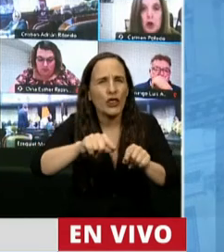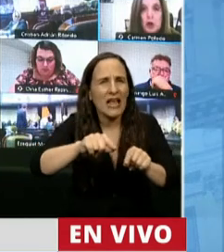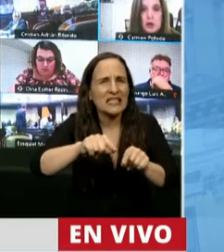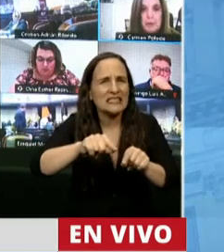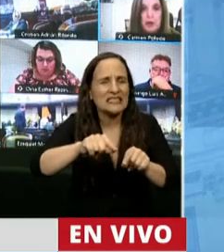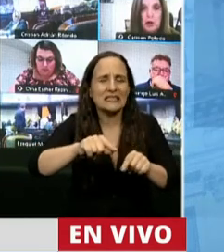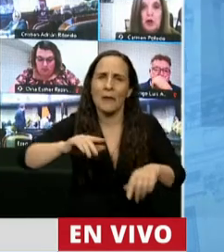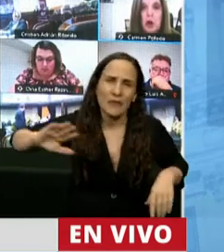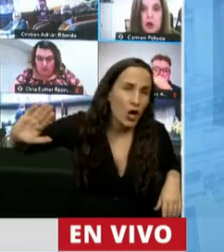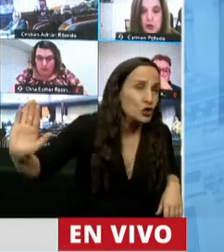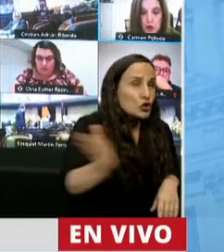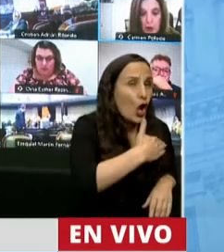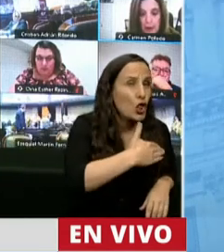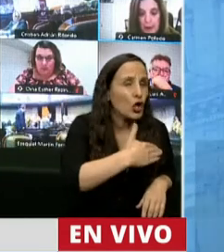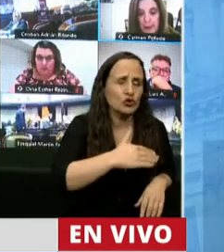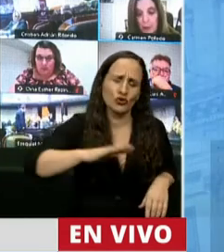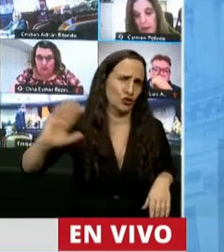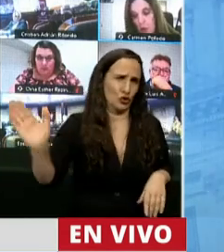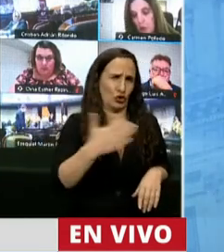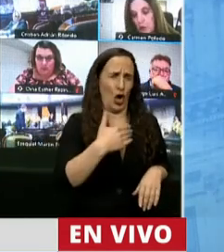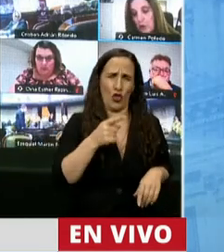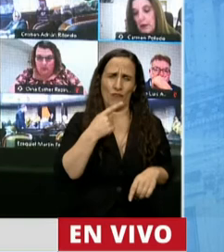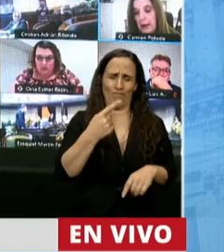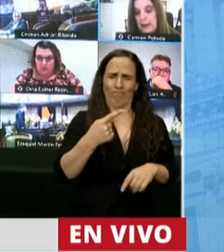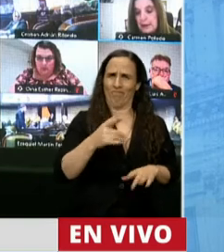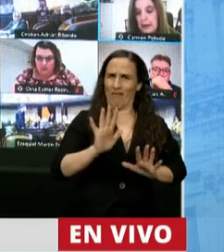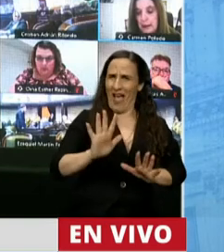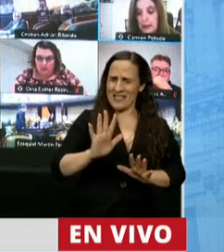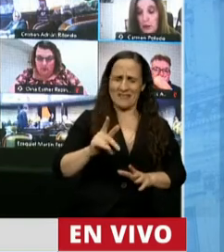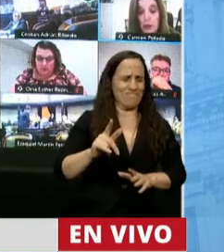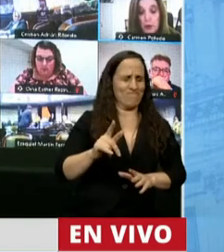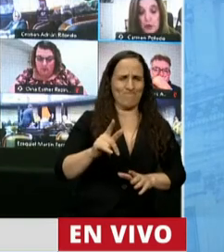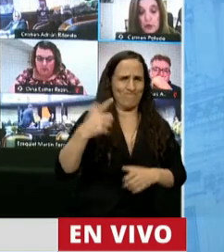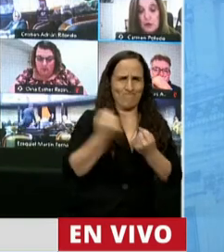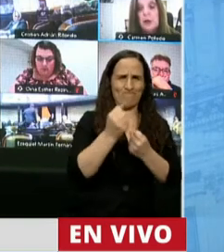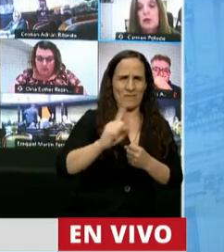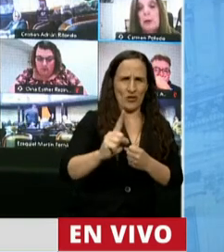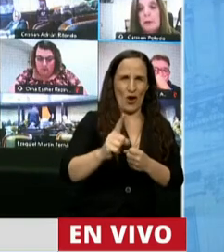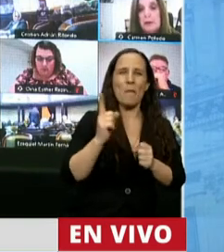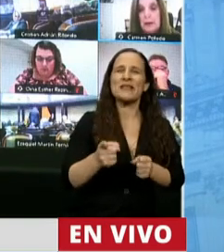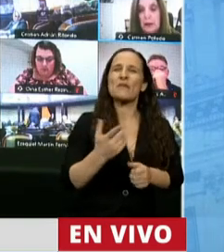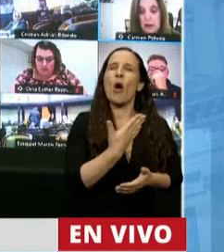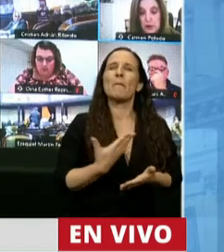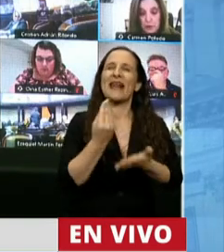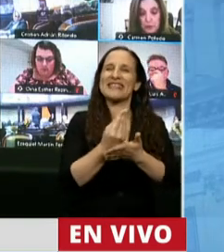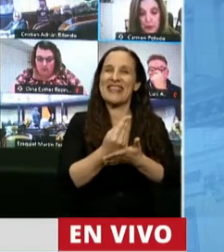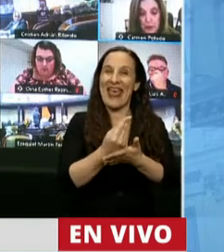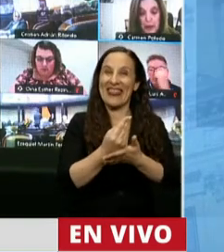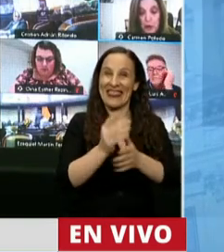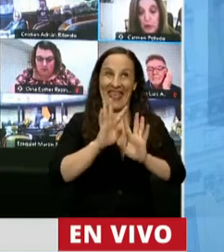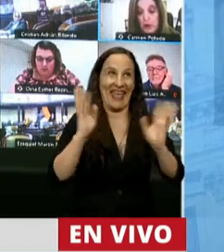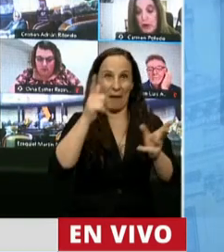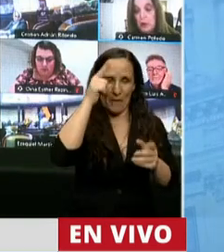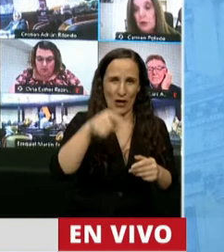repito, todos repudiamos cuando volvieron a la casa de Olivos, donde se encontraba el presidente de la Nación. El gobierno nacional